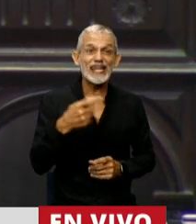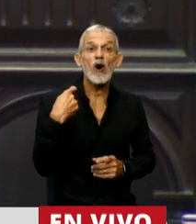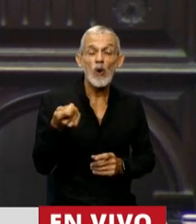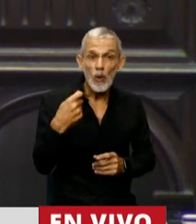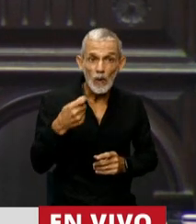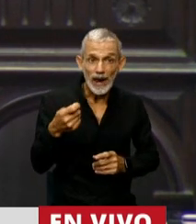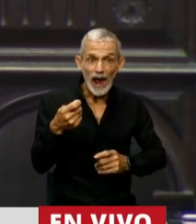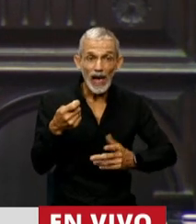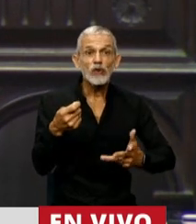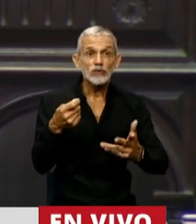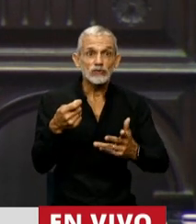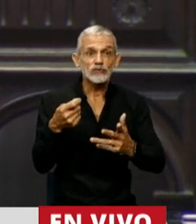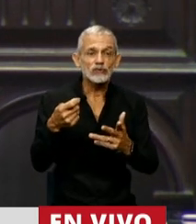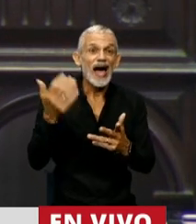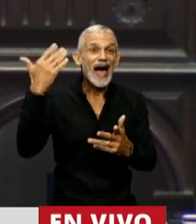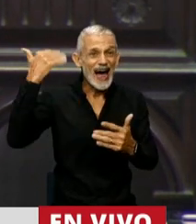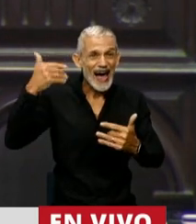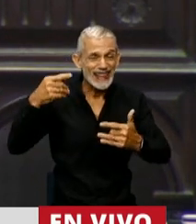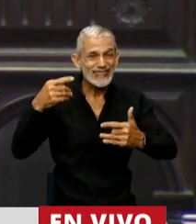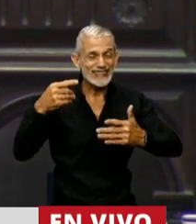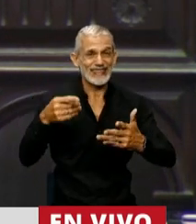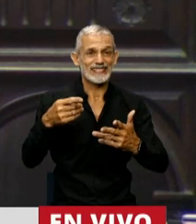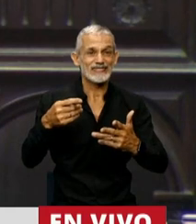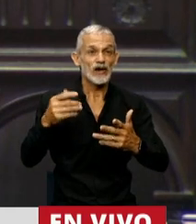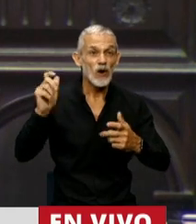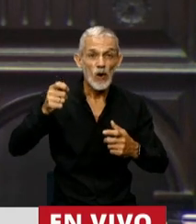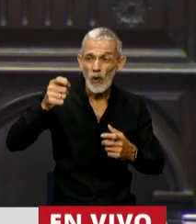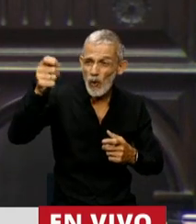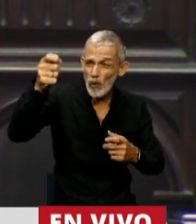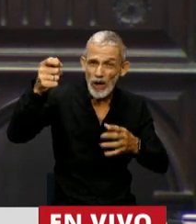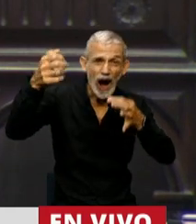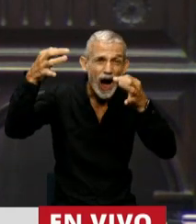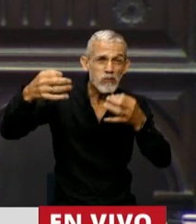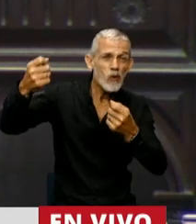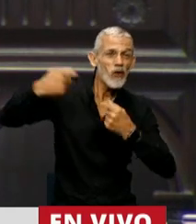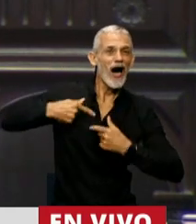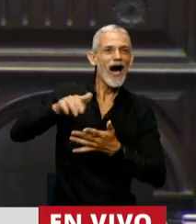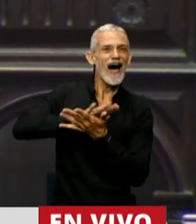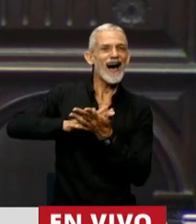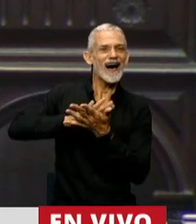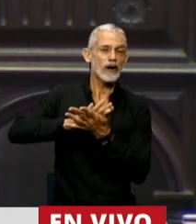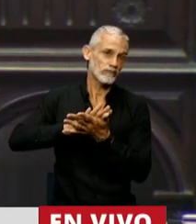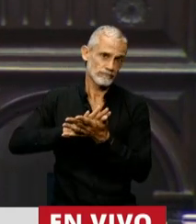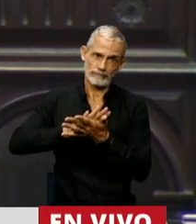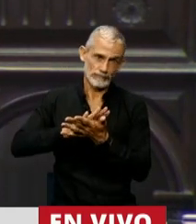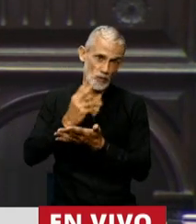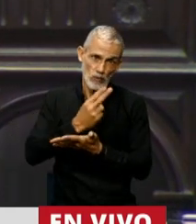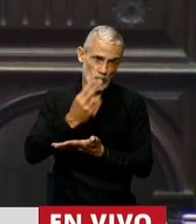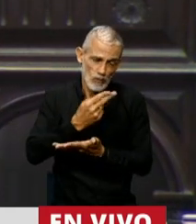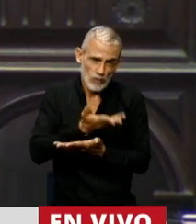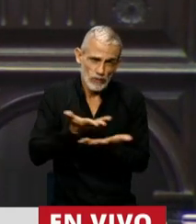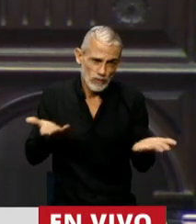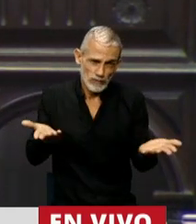jubilados, antes, posiblemente antes, de haber hecho justicia a su reclamo, quizás no lo